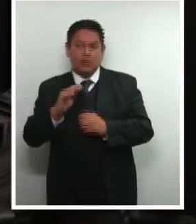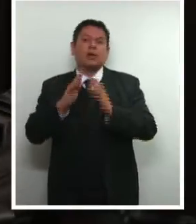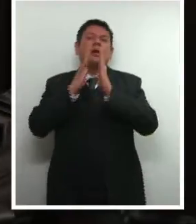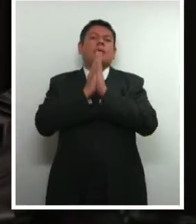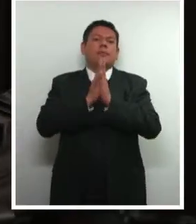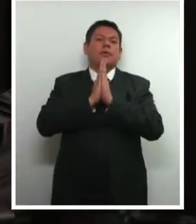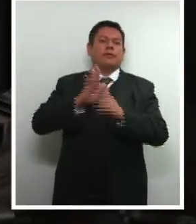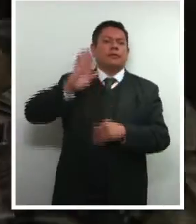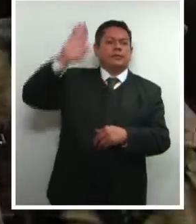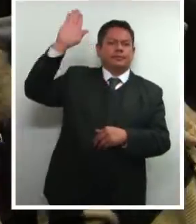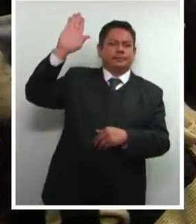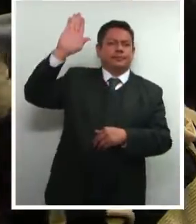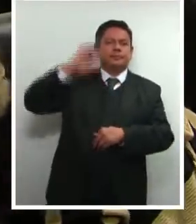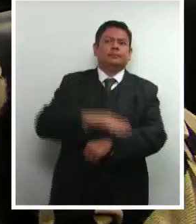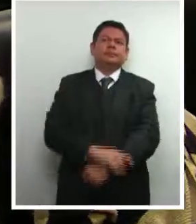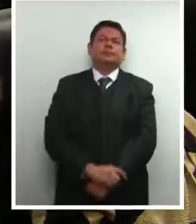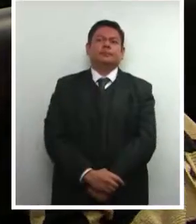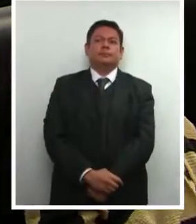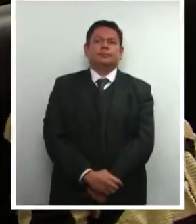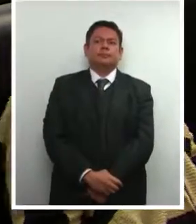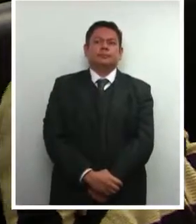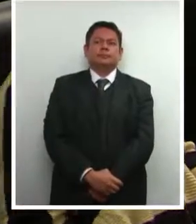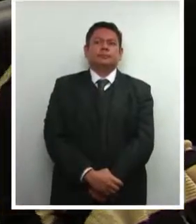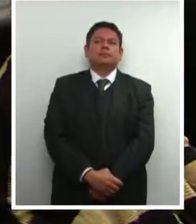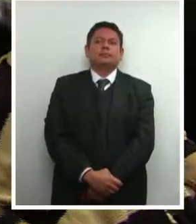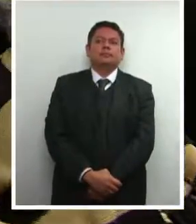afirmativa, sírvanse manifestarlo.